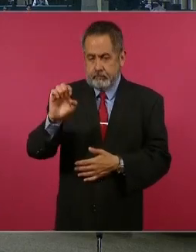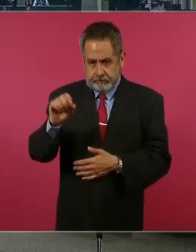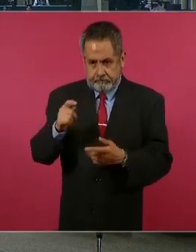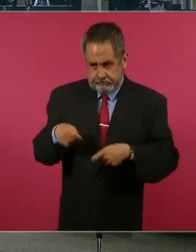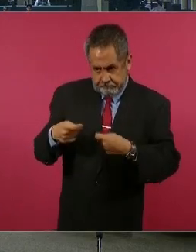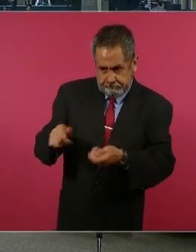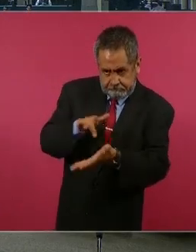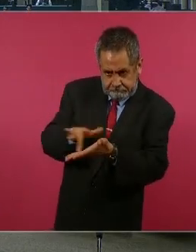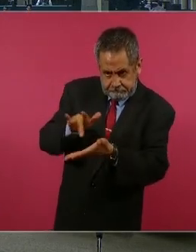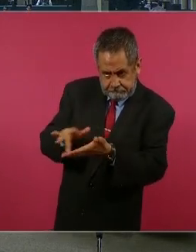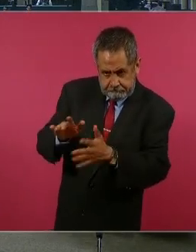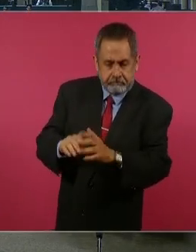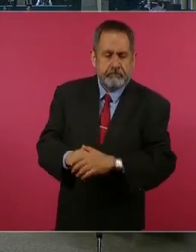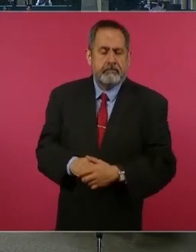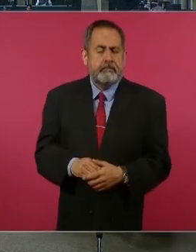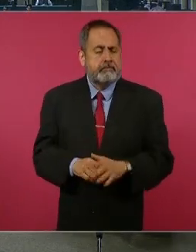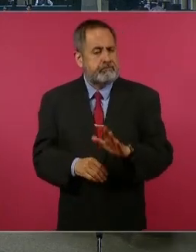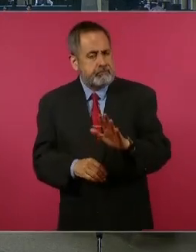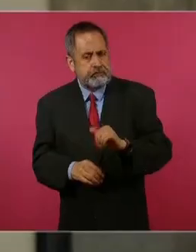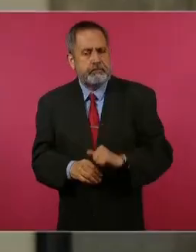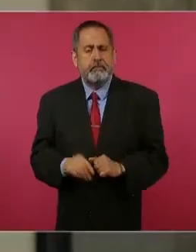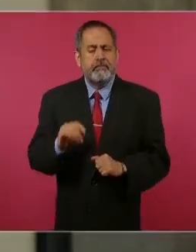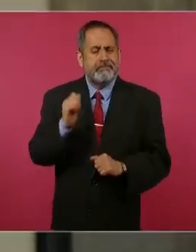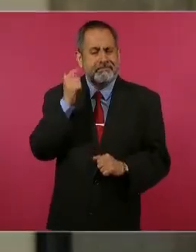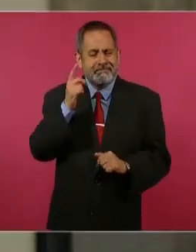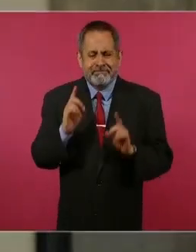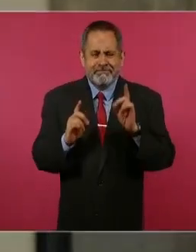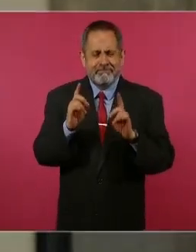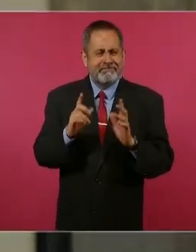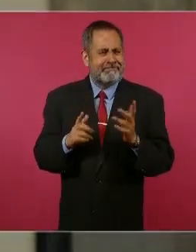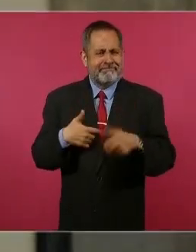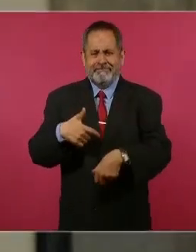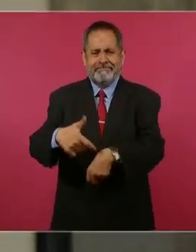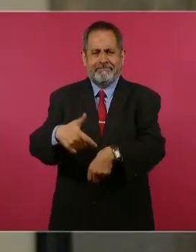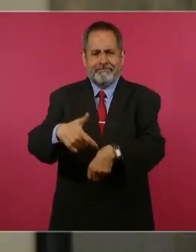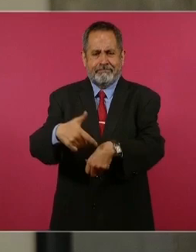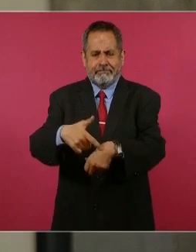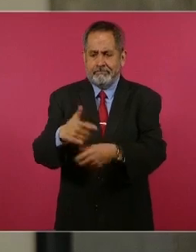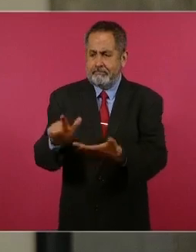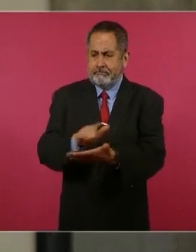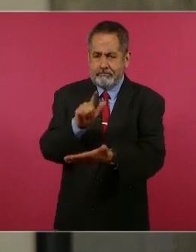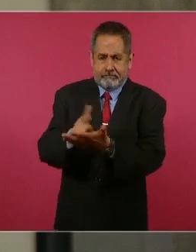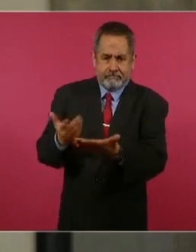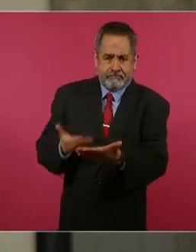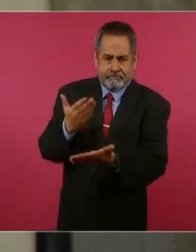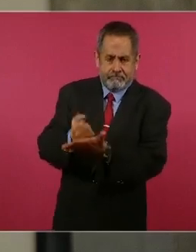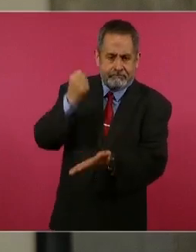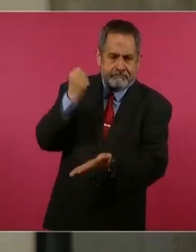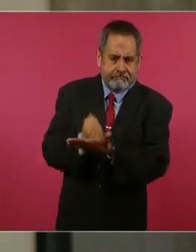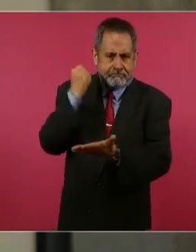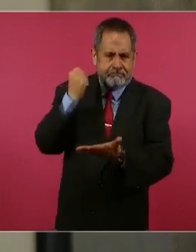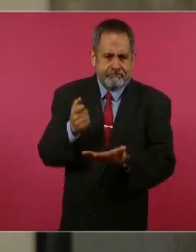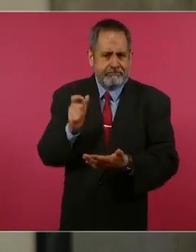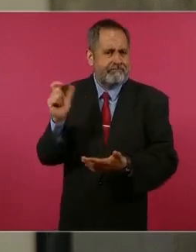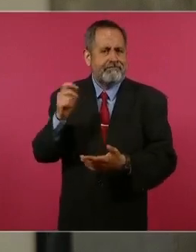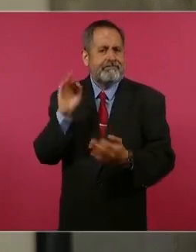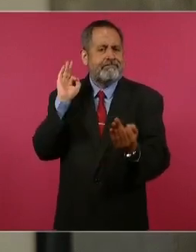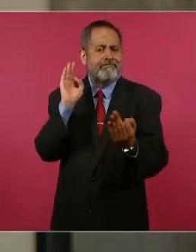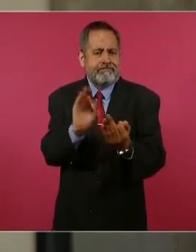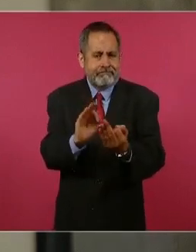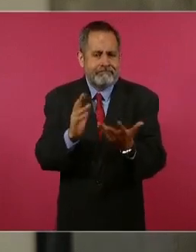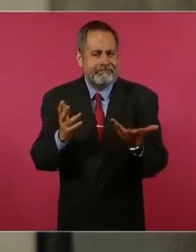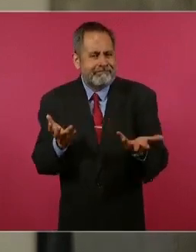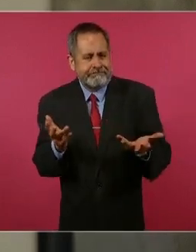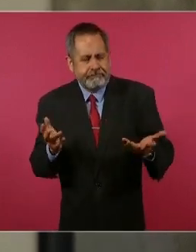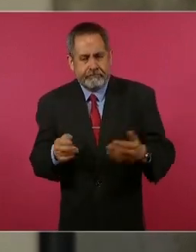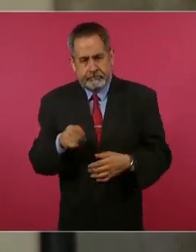Preguntarle, ¿hay una inquietud en torno al tema de los tiempos de aprobación de estas reformas? En especial, como ya se